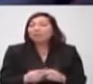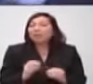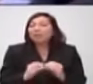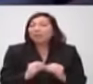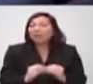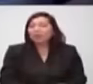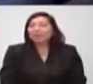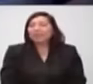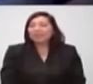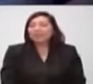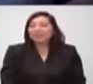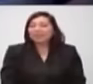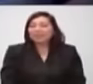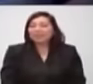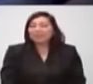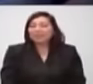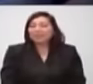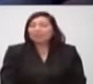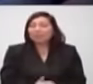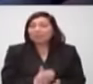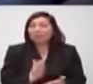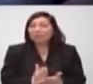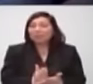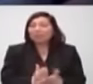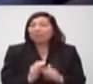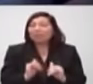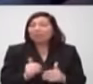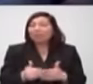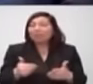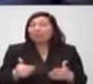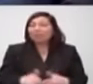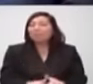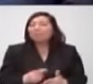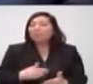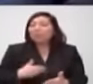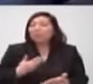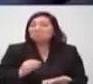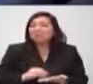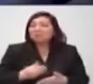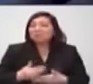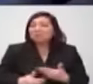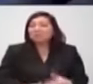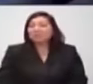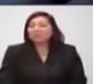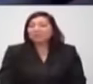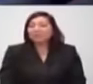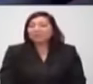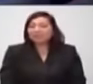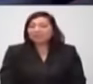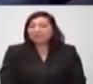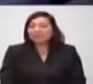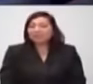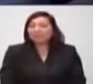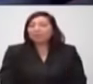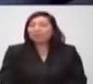o recomponer digamos los problemas que se dejó de la gestión anterior y poder seguir avanzando. Pero